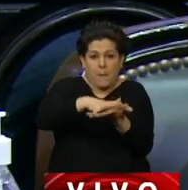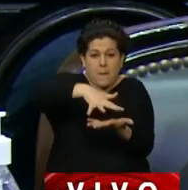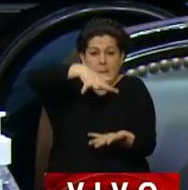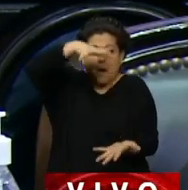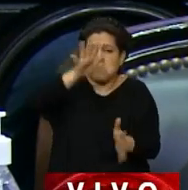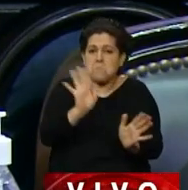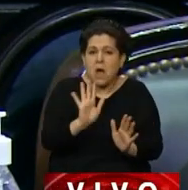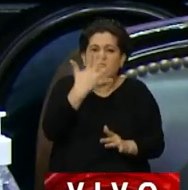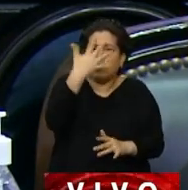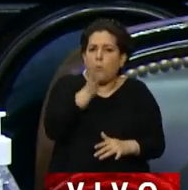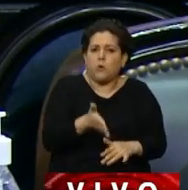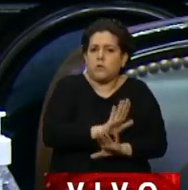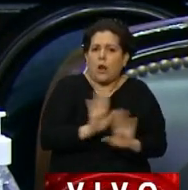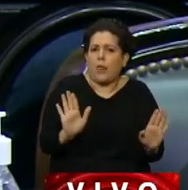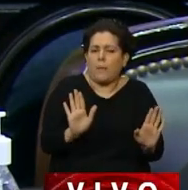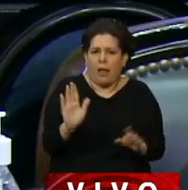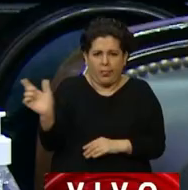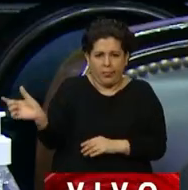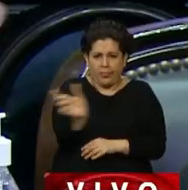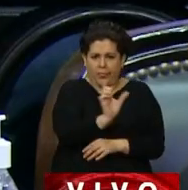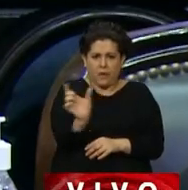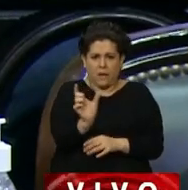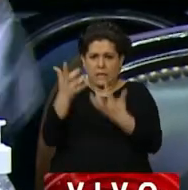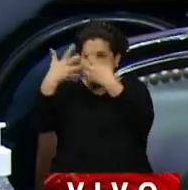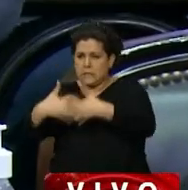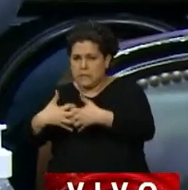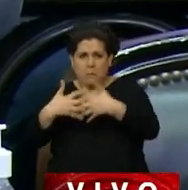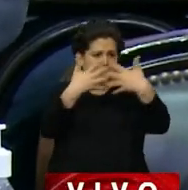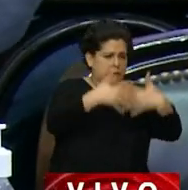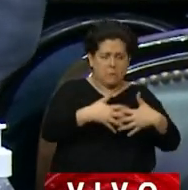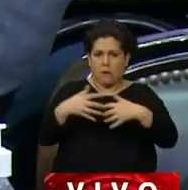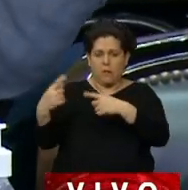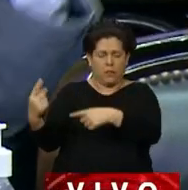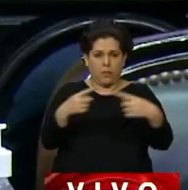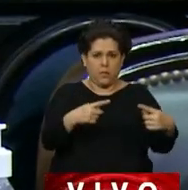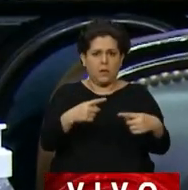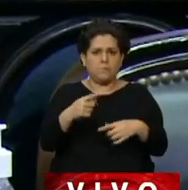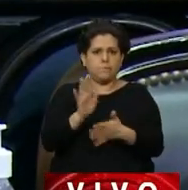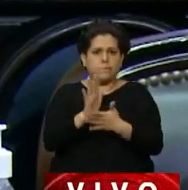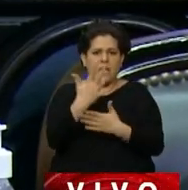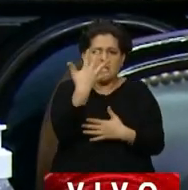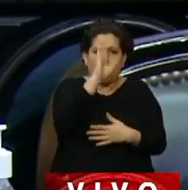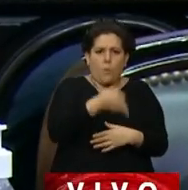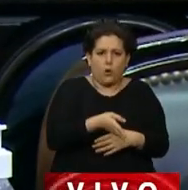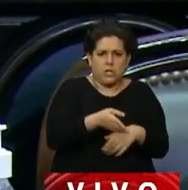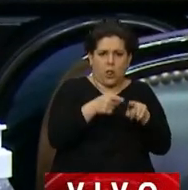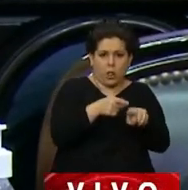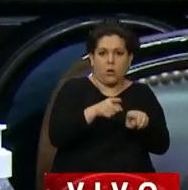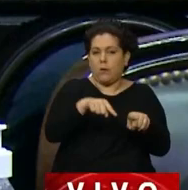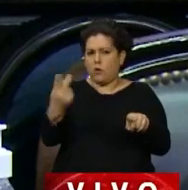excedente, el 5%. Miren la diferencia de un sistema al otro. Por un lado, 5% de excedente. Por el otro